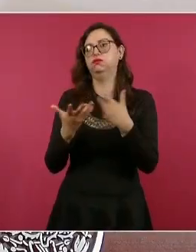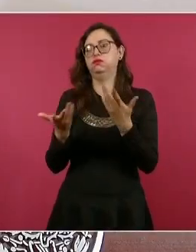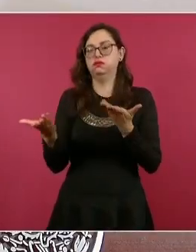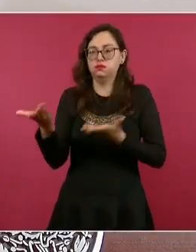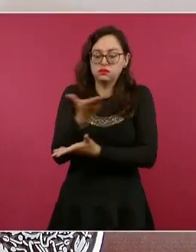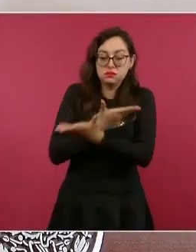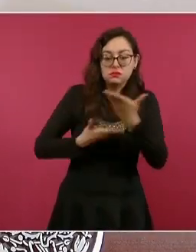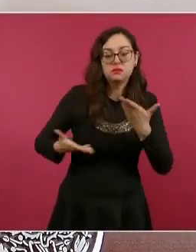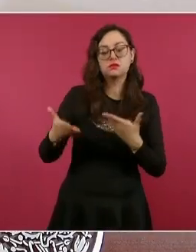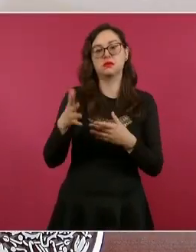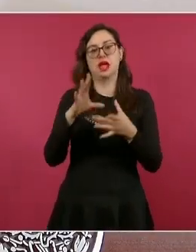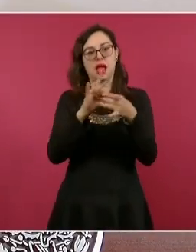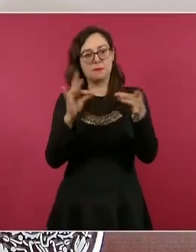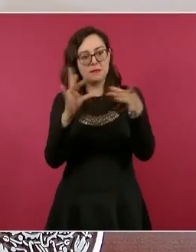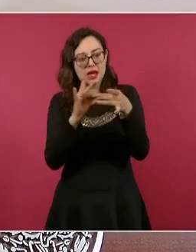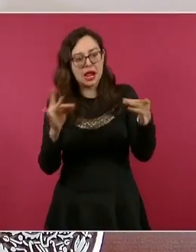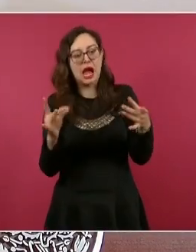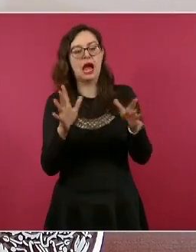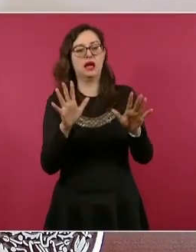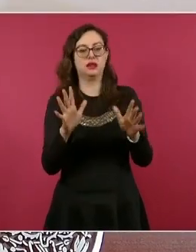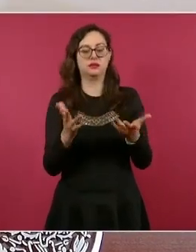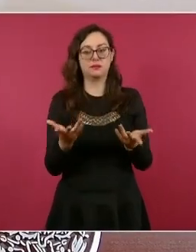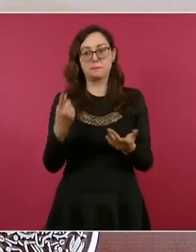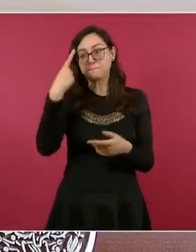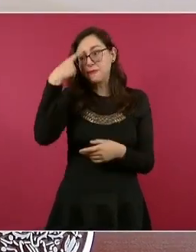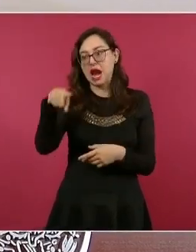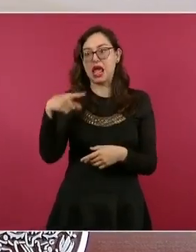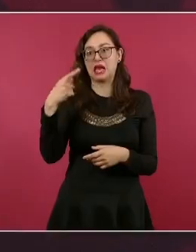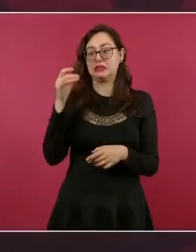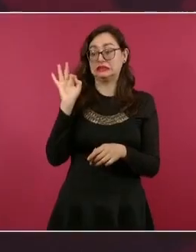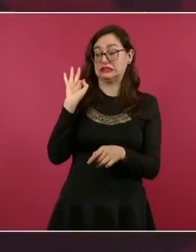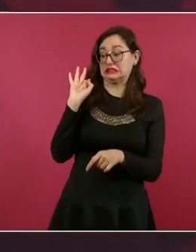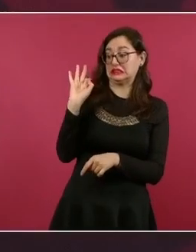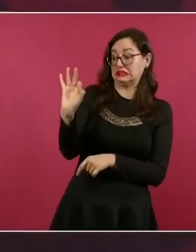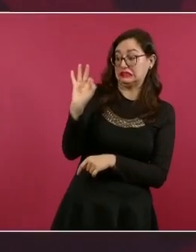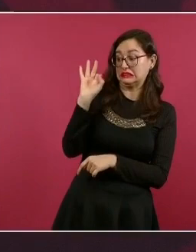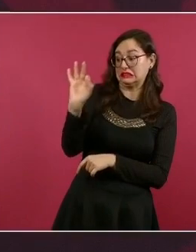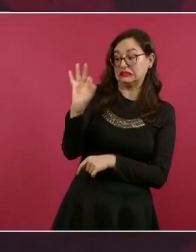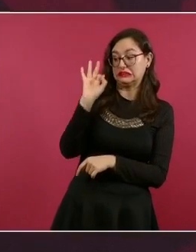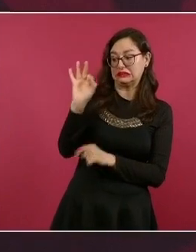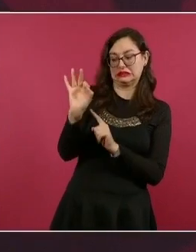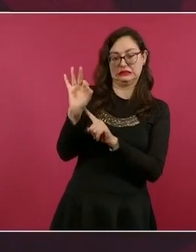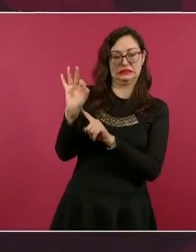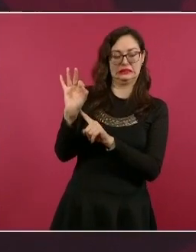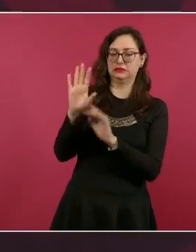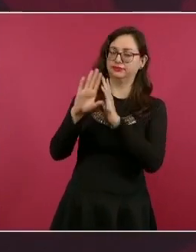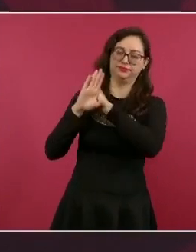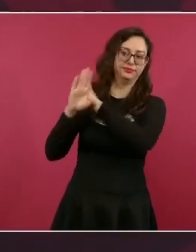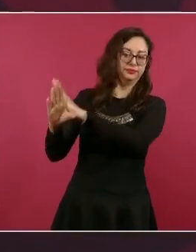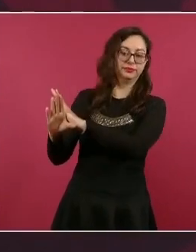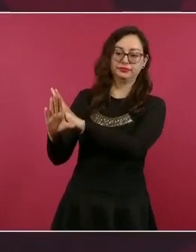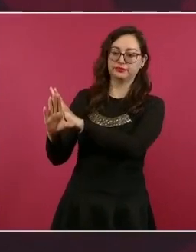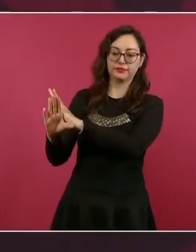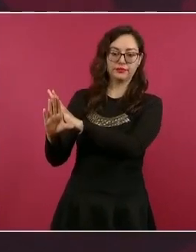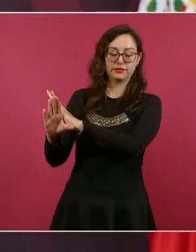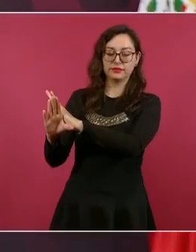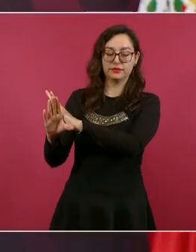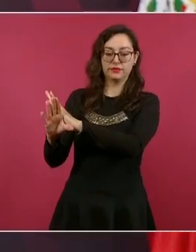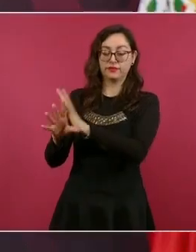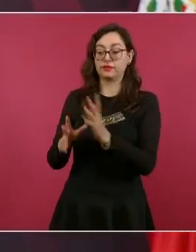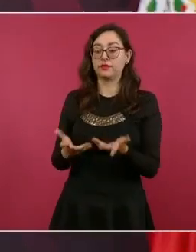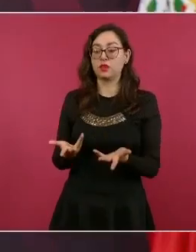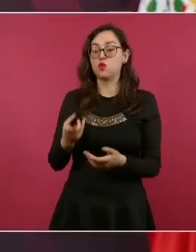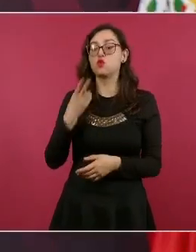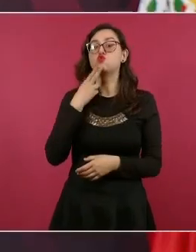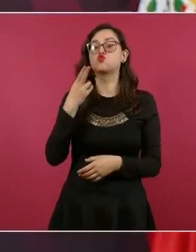convencimiento, de orientación en contra de la manipulación.